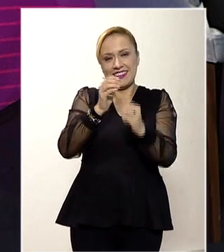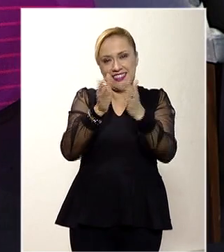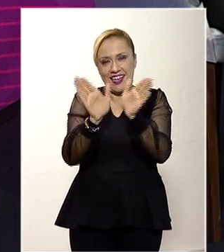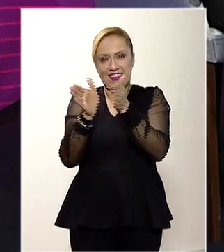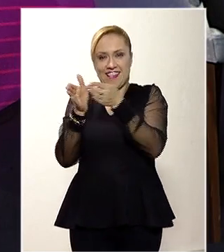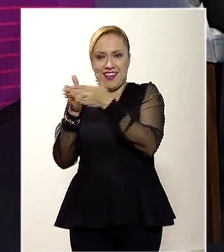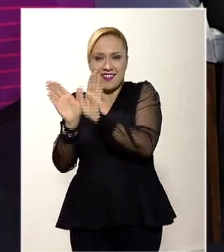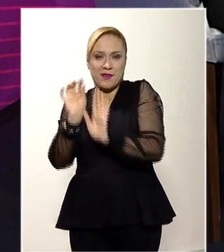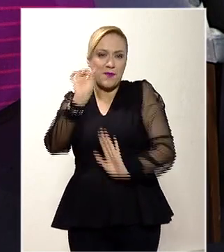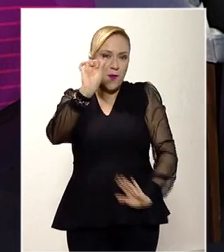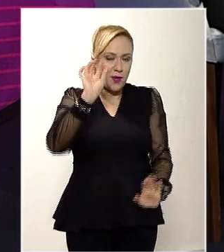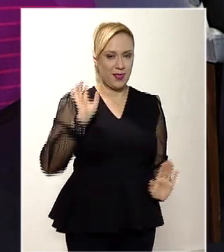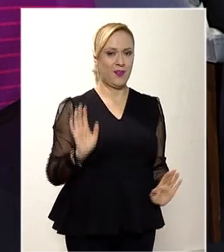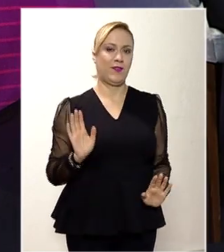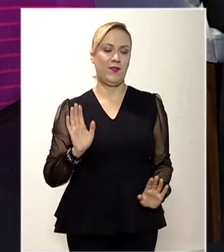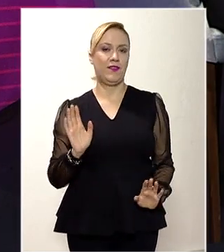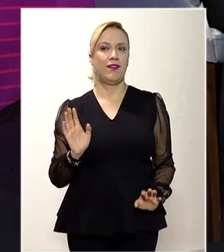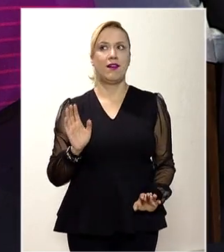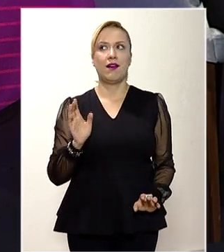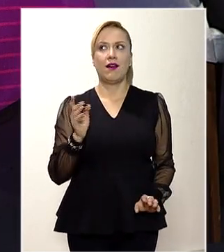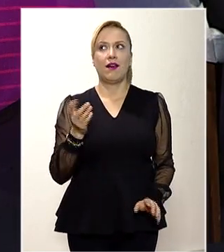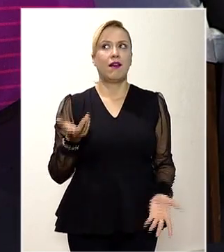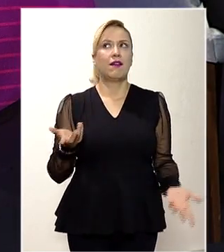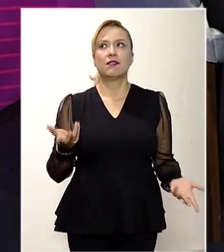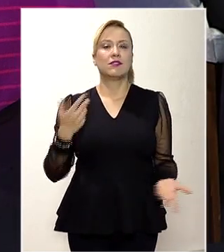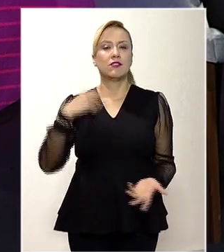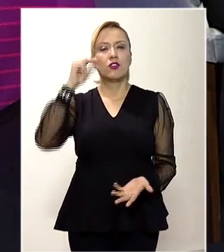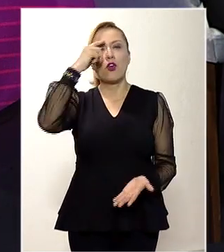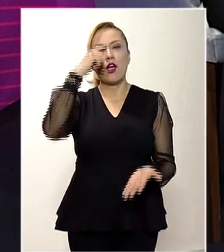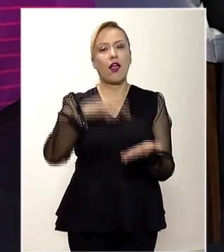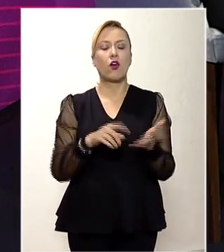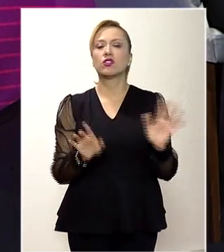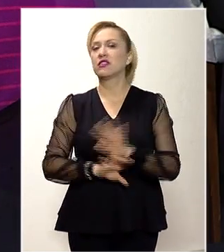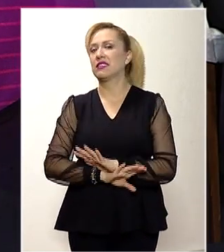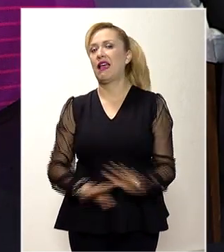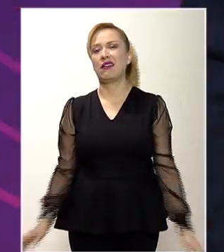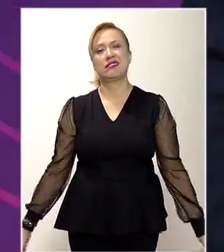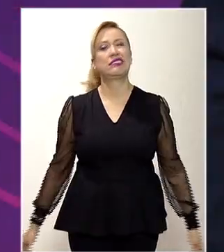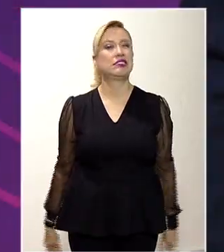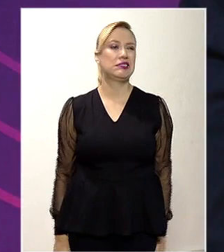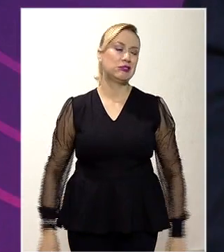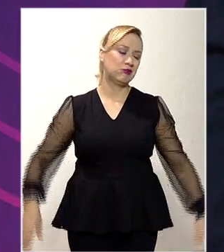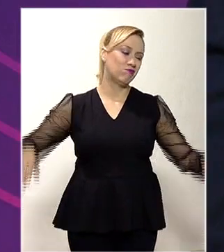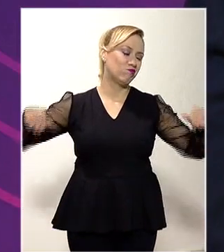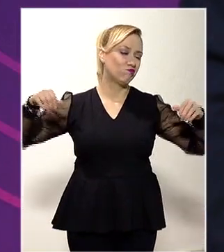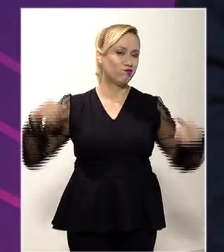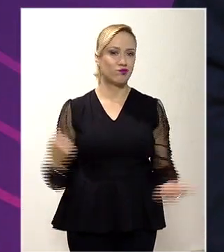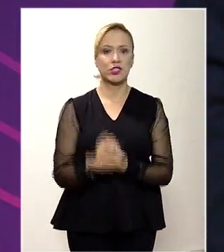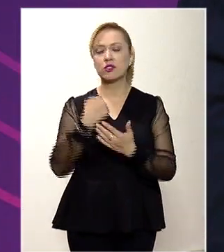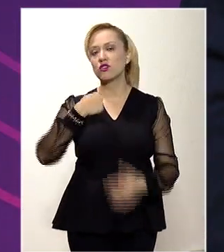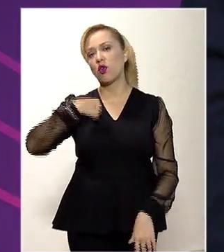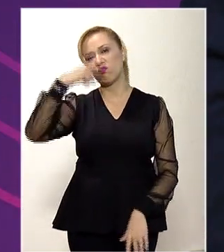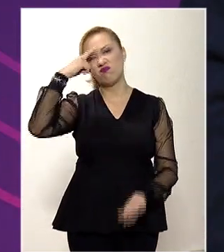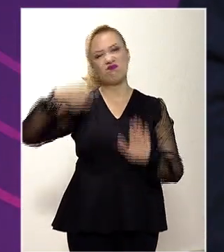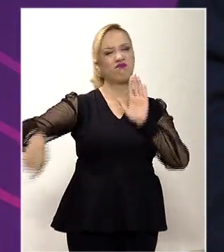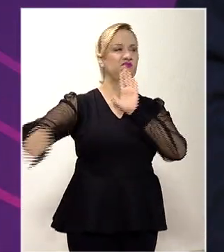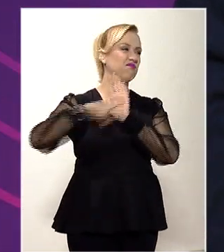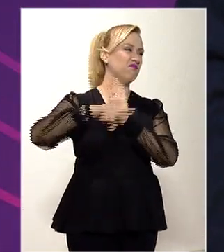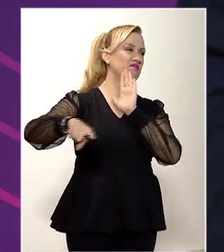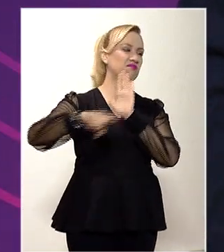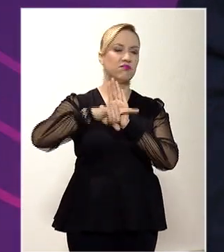como la posibilidad, o sea, no creo que se haya perdido ya, o sea, no soy tan pesimista como para